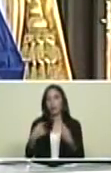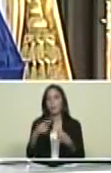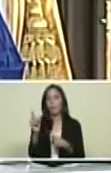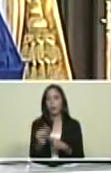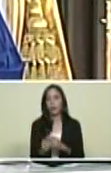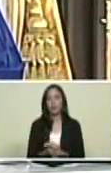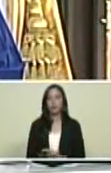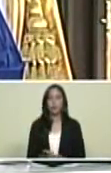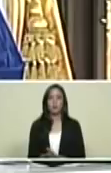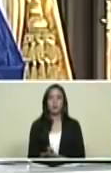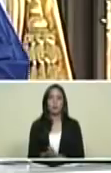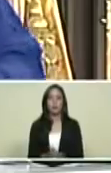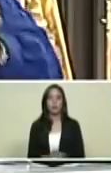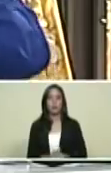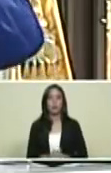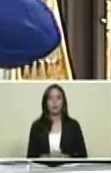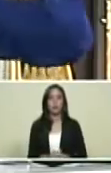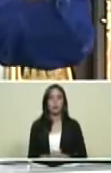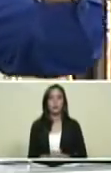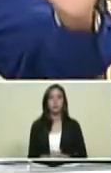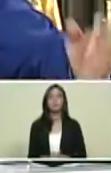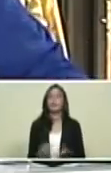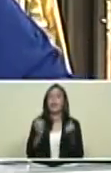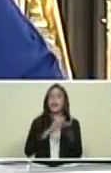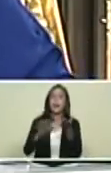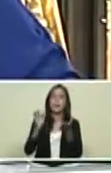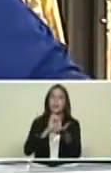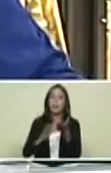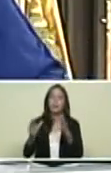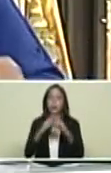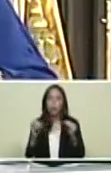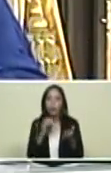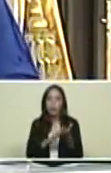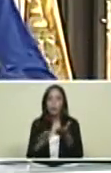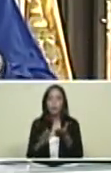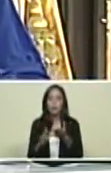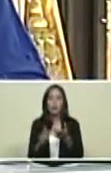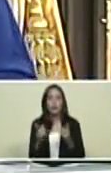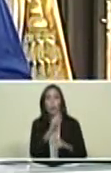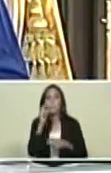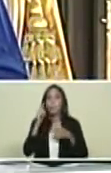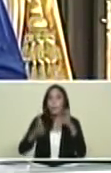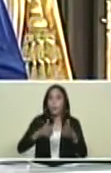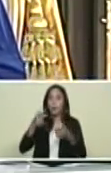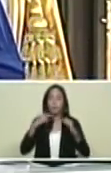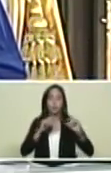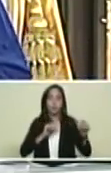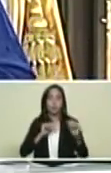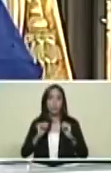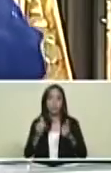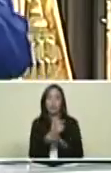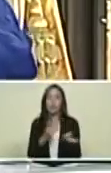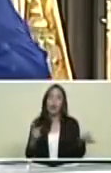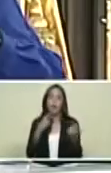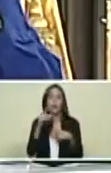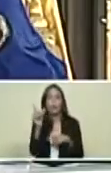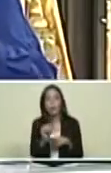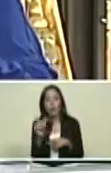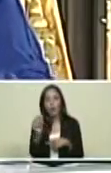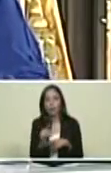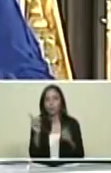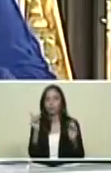No es bueno que las cosas sean gratis, gratis, gratis. Ahí está el metro, pues. Ya empezó a cobrar un realito, pero es un